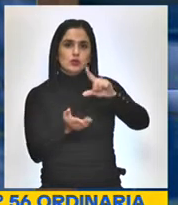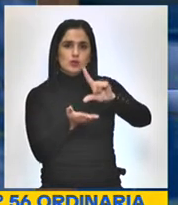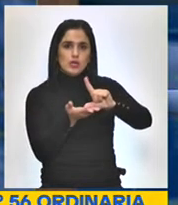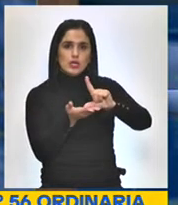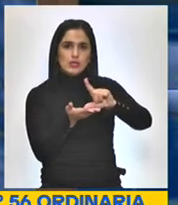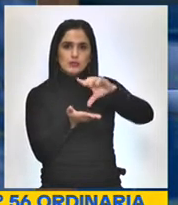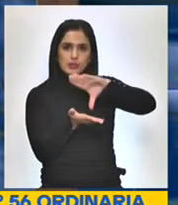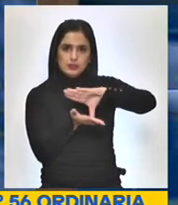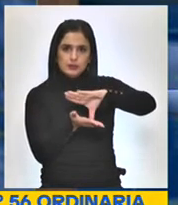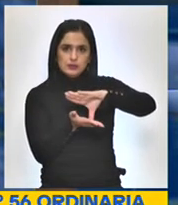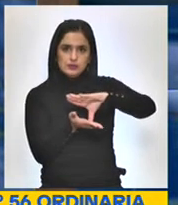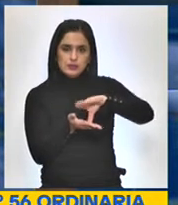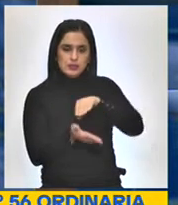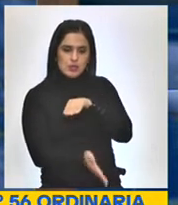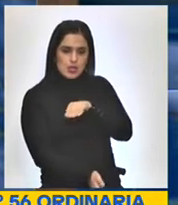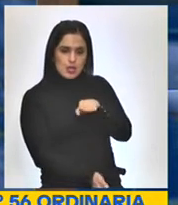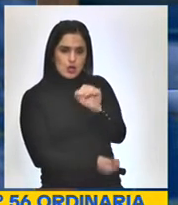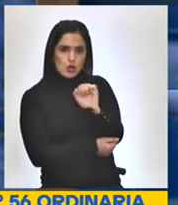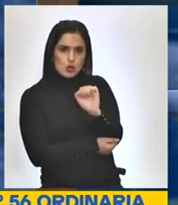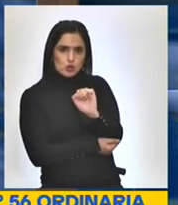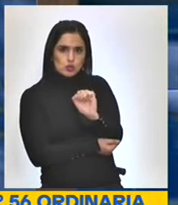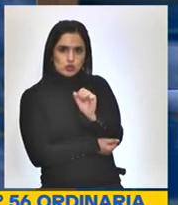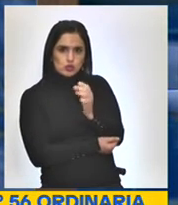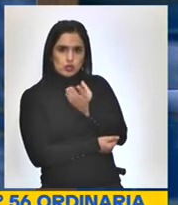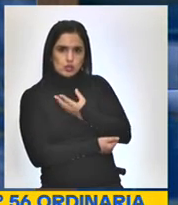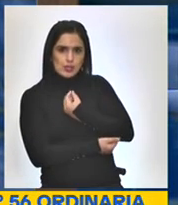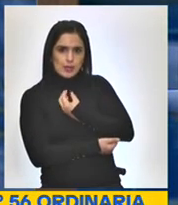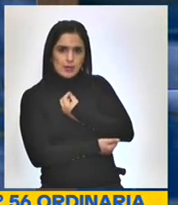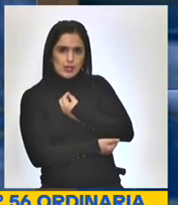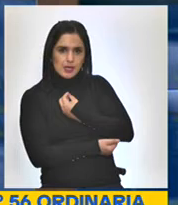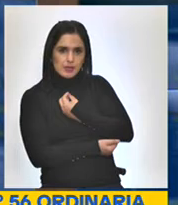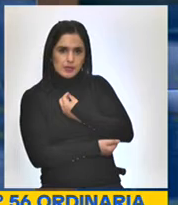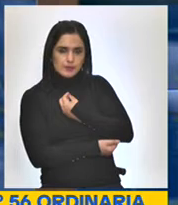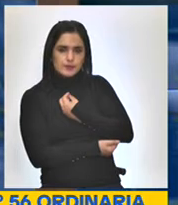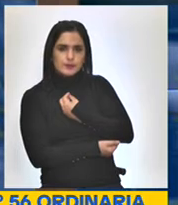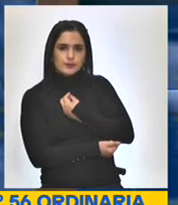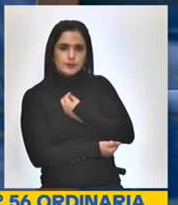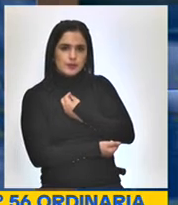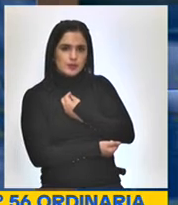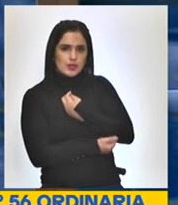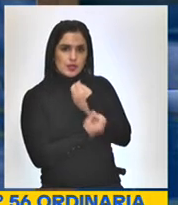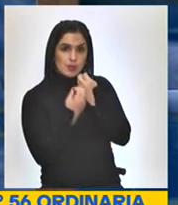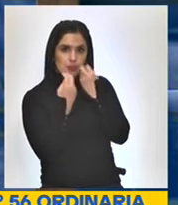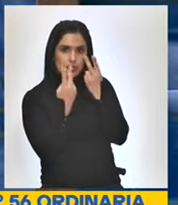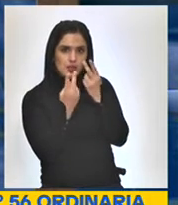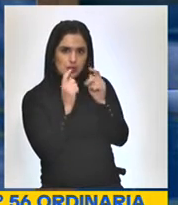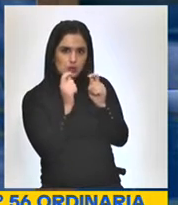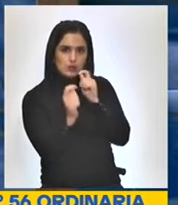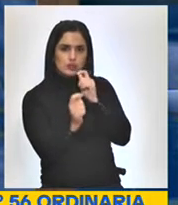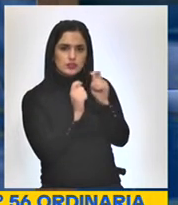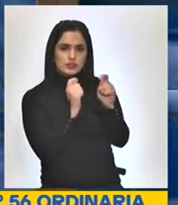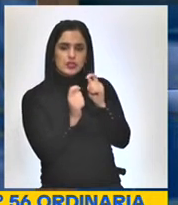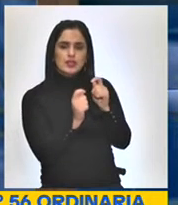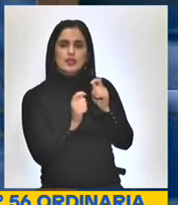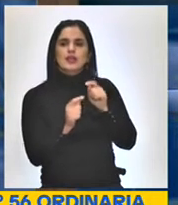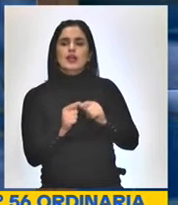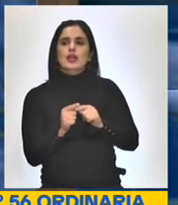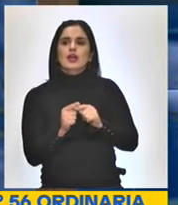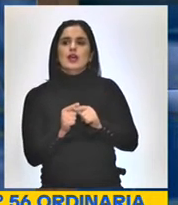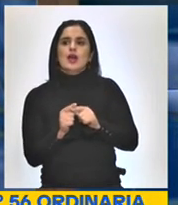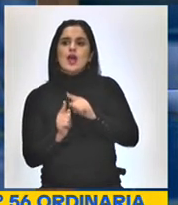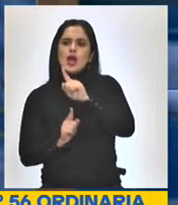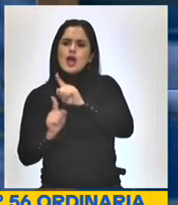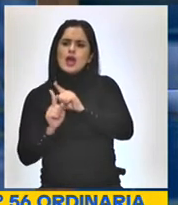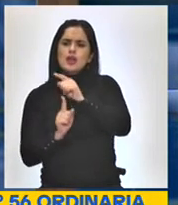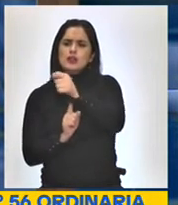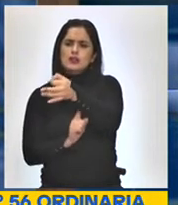se denomina conducción temeraria. Más de alguien puede decir, tal como nos sucedió a muchos al revisar este